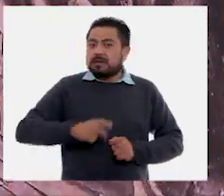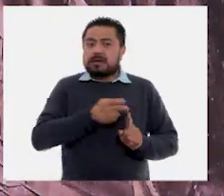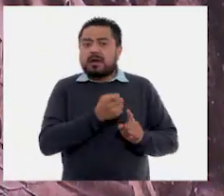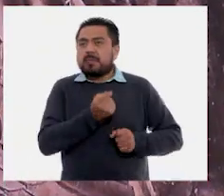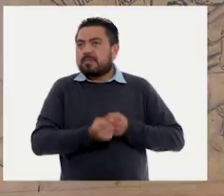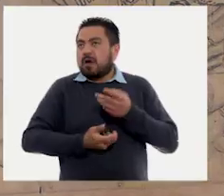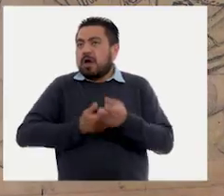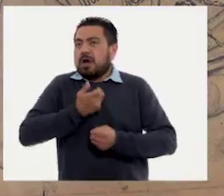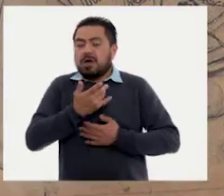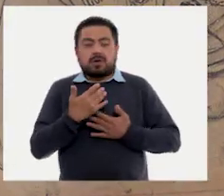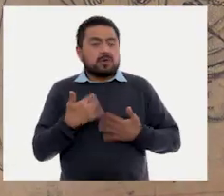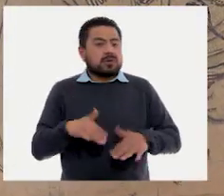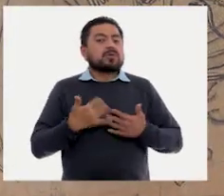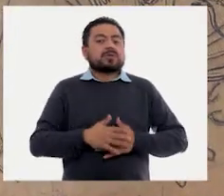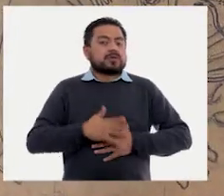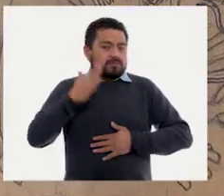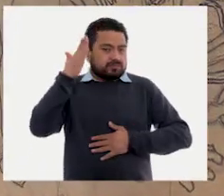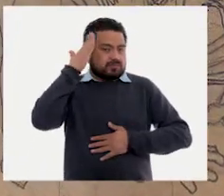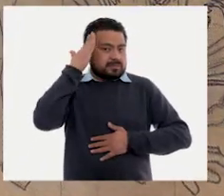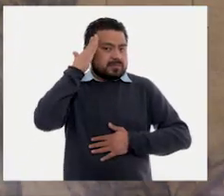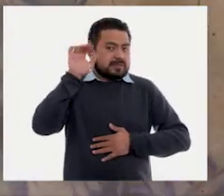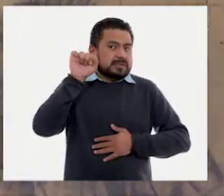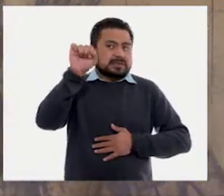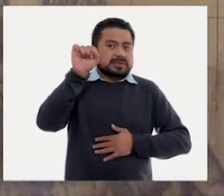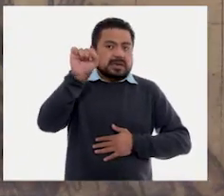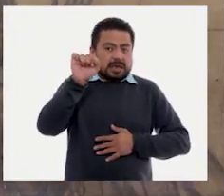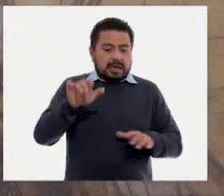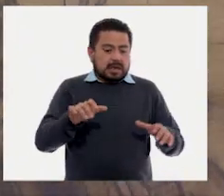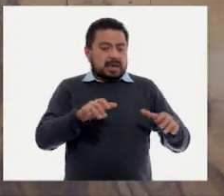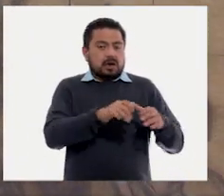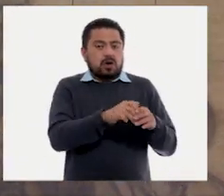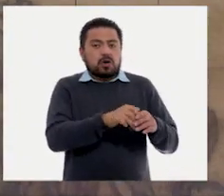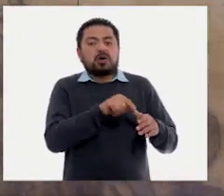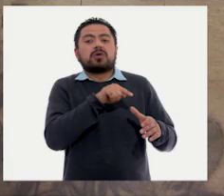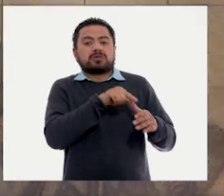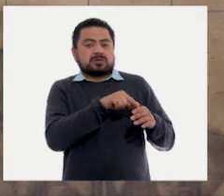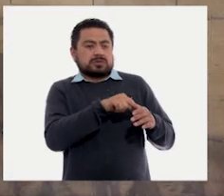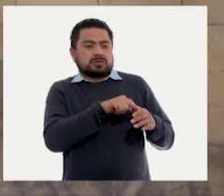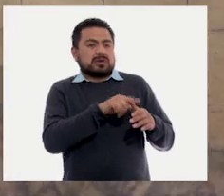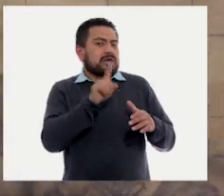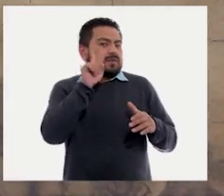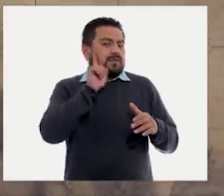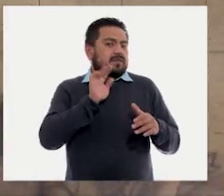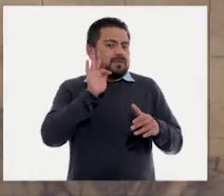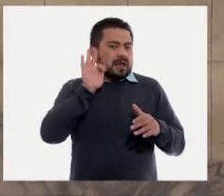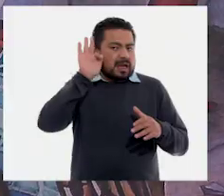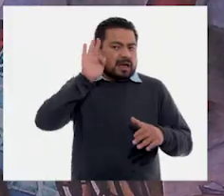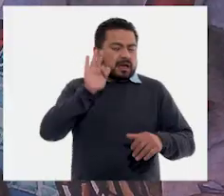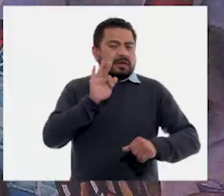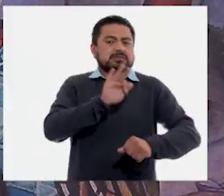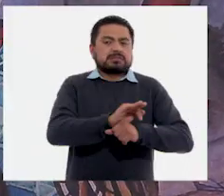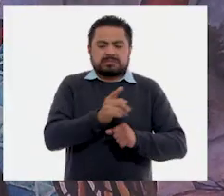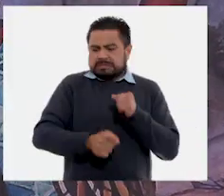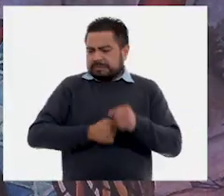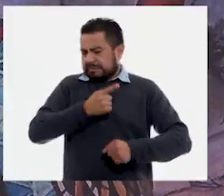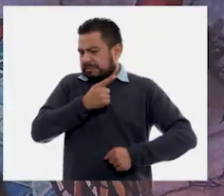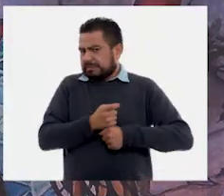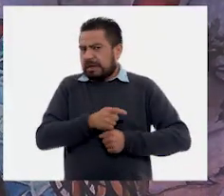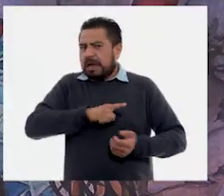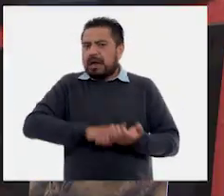poeta, fue líder sindical, era comunista acérrima, una feminista de las primeras que